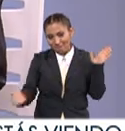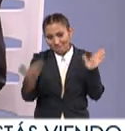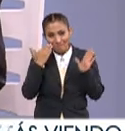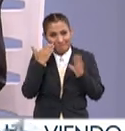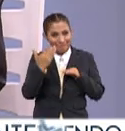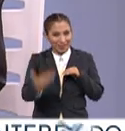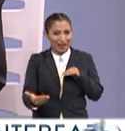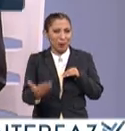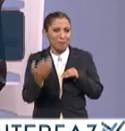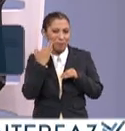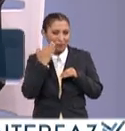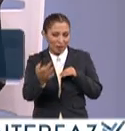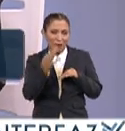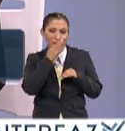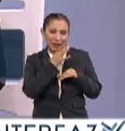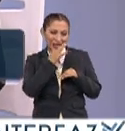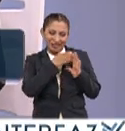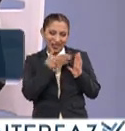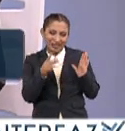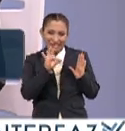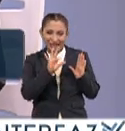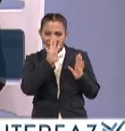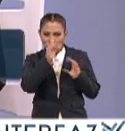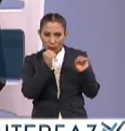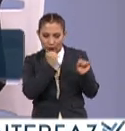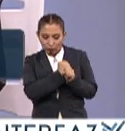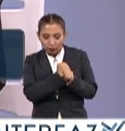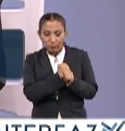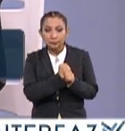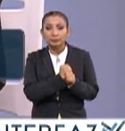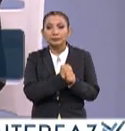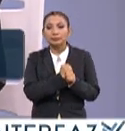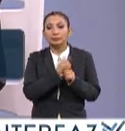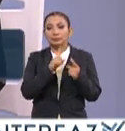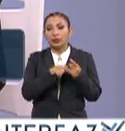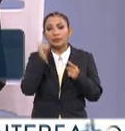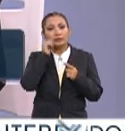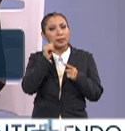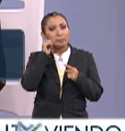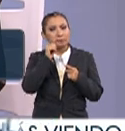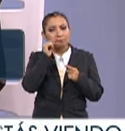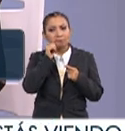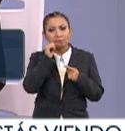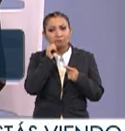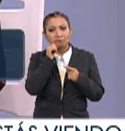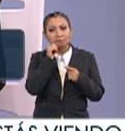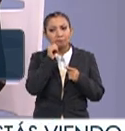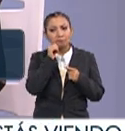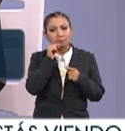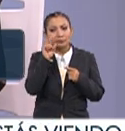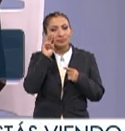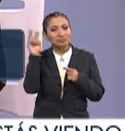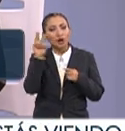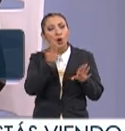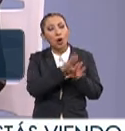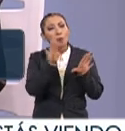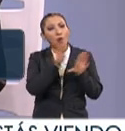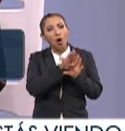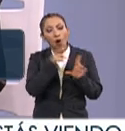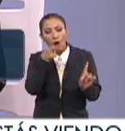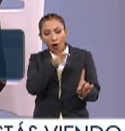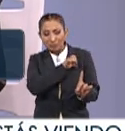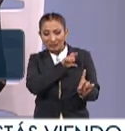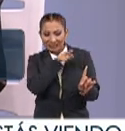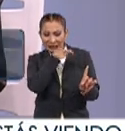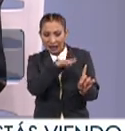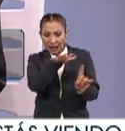periodo de festejos de 75 años. Siempre se han visto como una